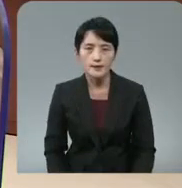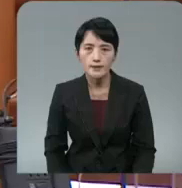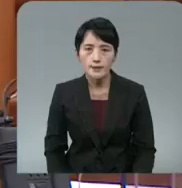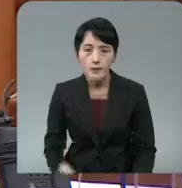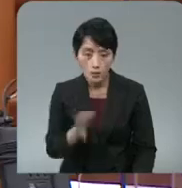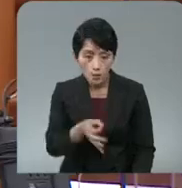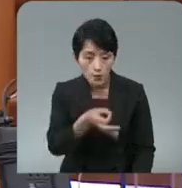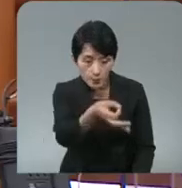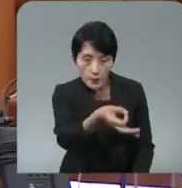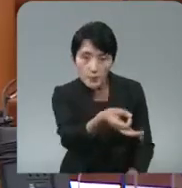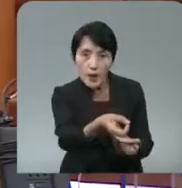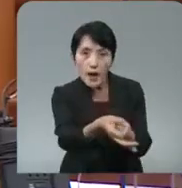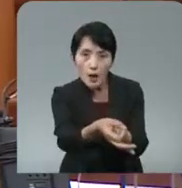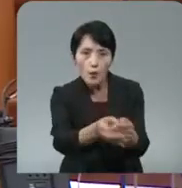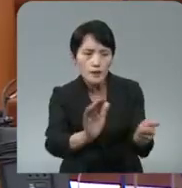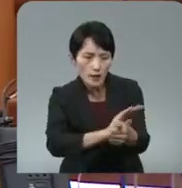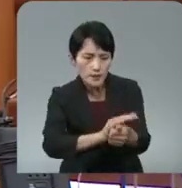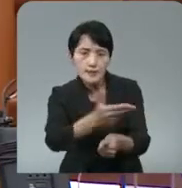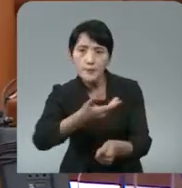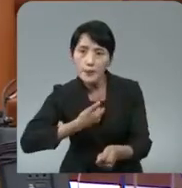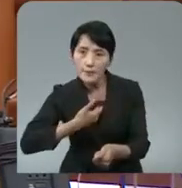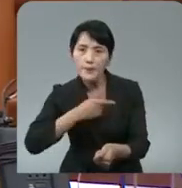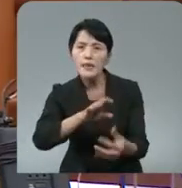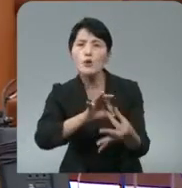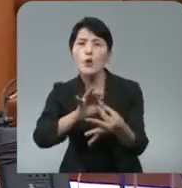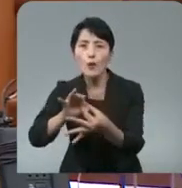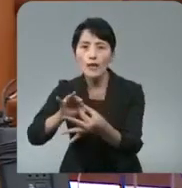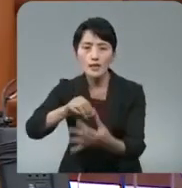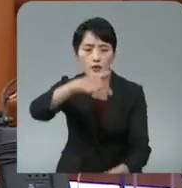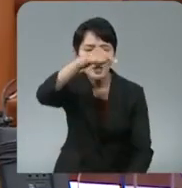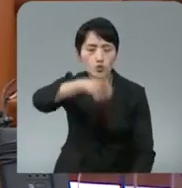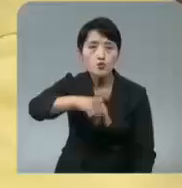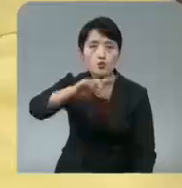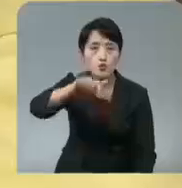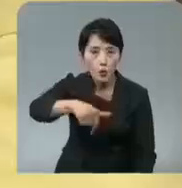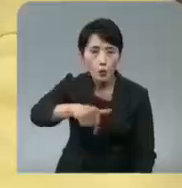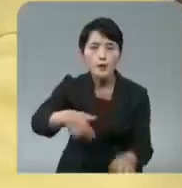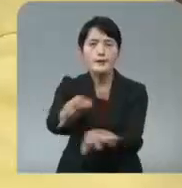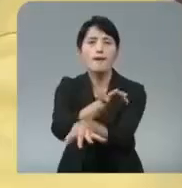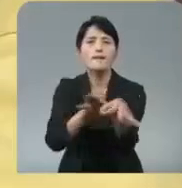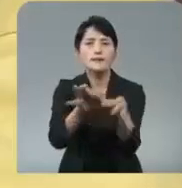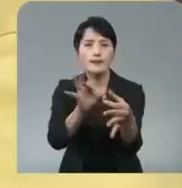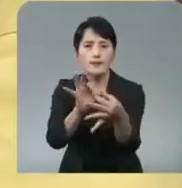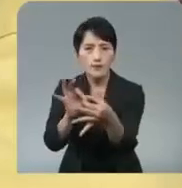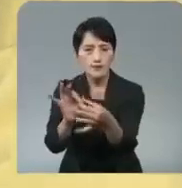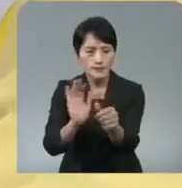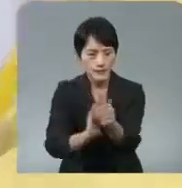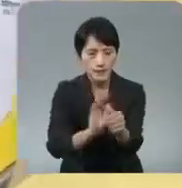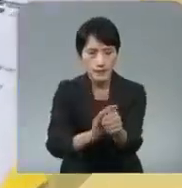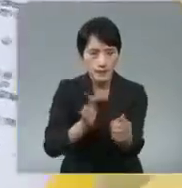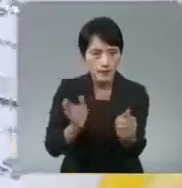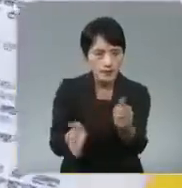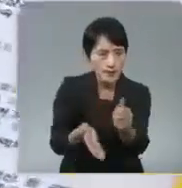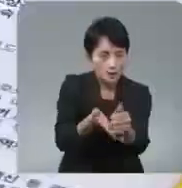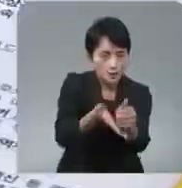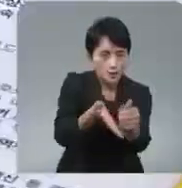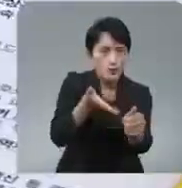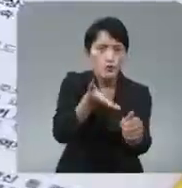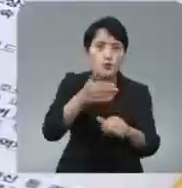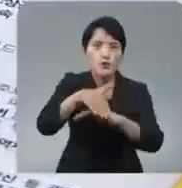es un modelo de negocio que busca impulsar a la compra o contratación repetida y continua de un producto o servicio